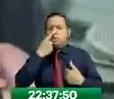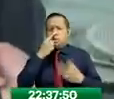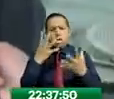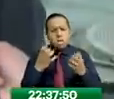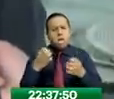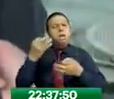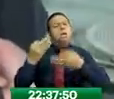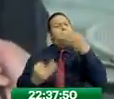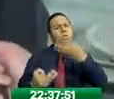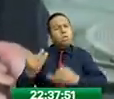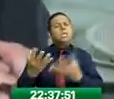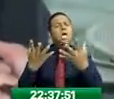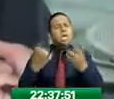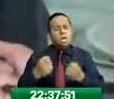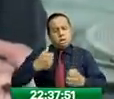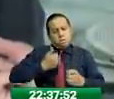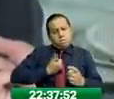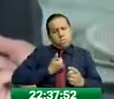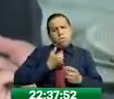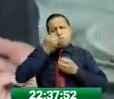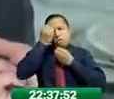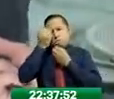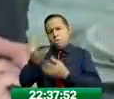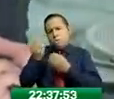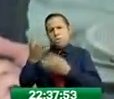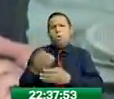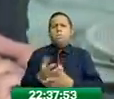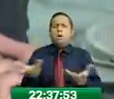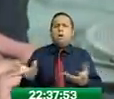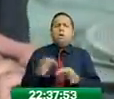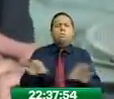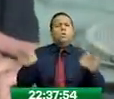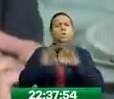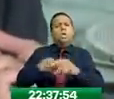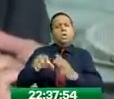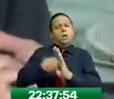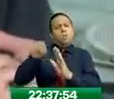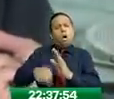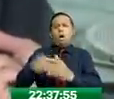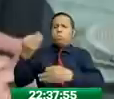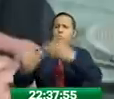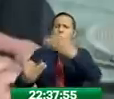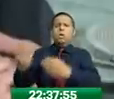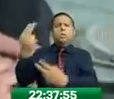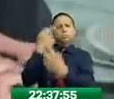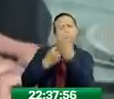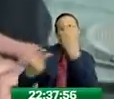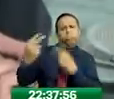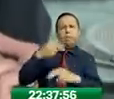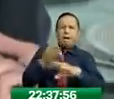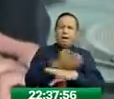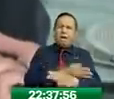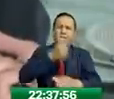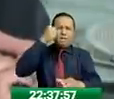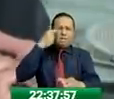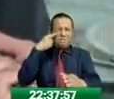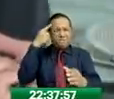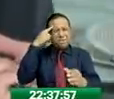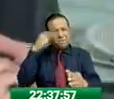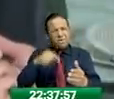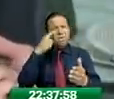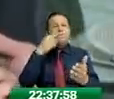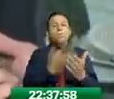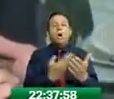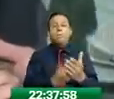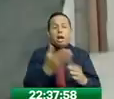pueda verificar, poder exponer, que las personas y los jueces puedan el día de hoy analizar las pruebas que no analizaron los señores jueces del